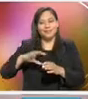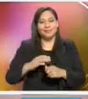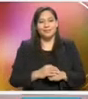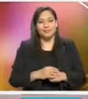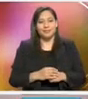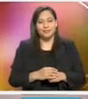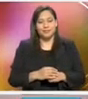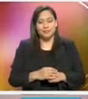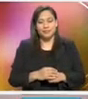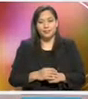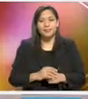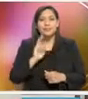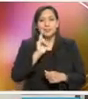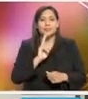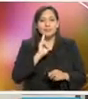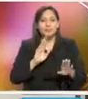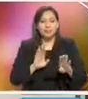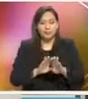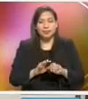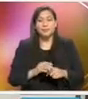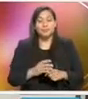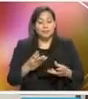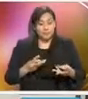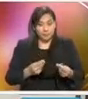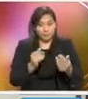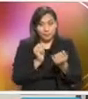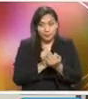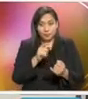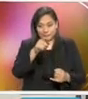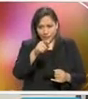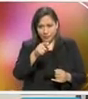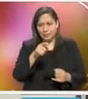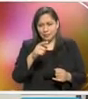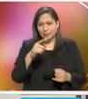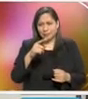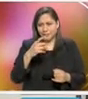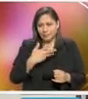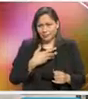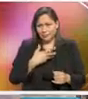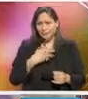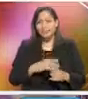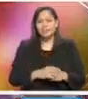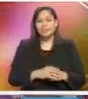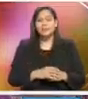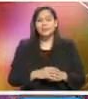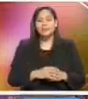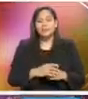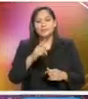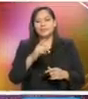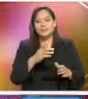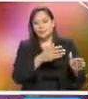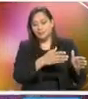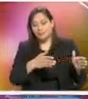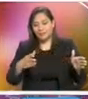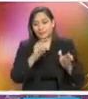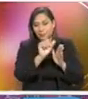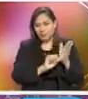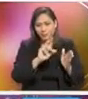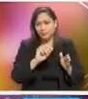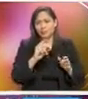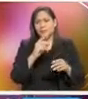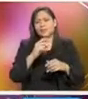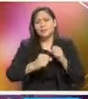ahí también se te puede ir muchísimo dinero, ¿Cuáles ¿no? son los gastos hormiga? Pues, por ejemplo, el cafecito de la mañana, ¿no? Que dices, ay, pues me voy a